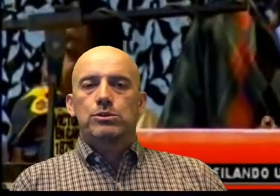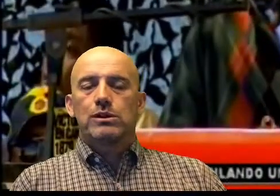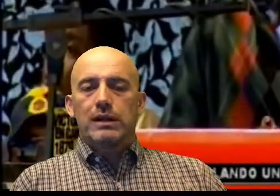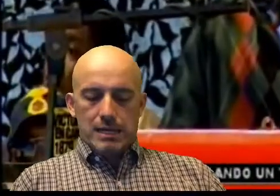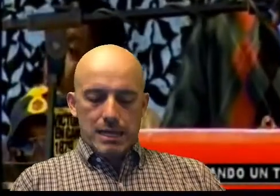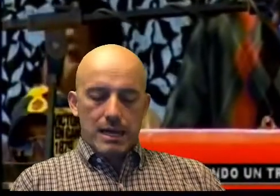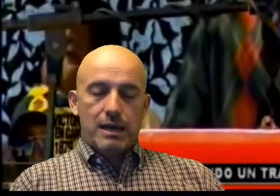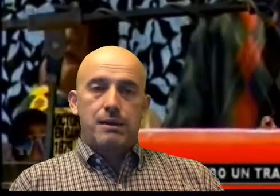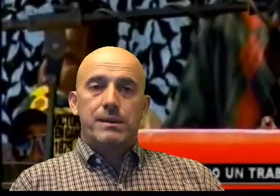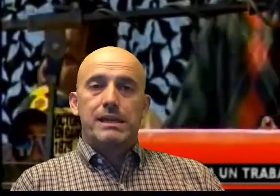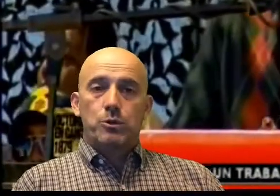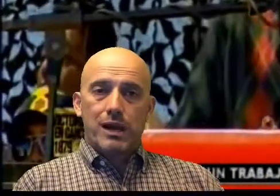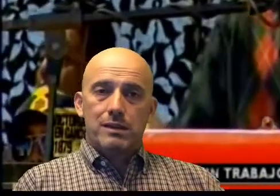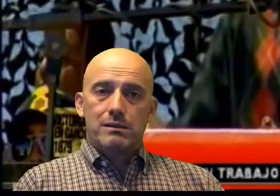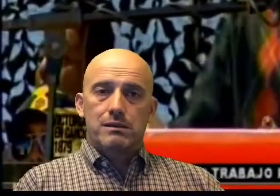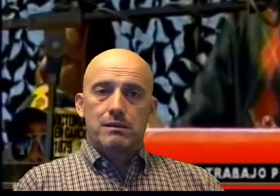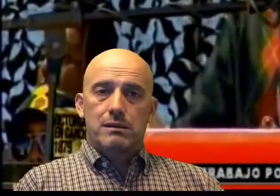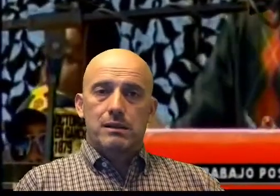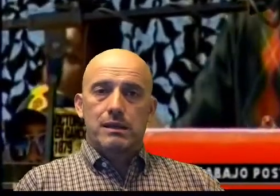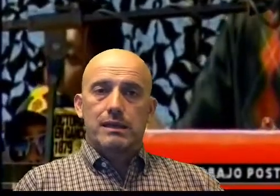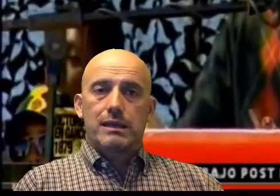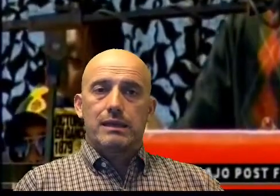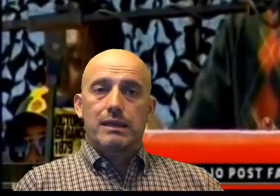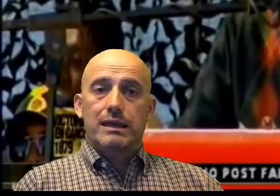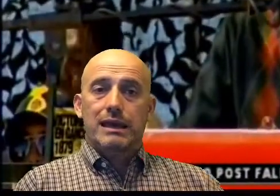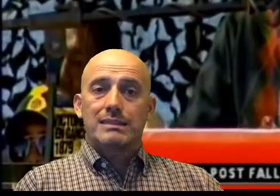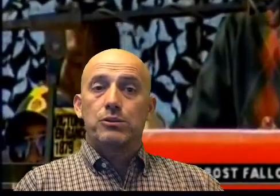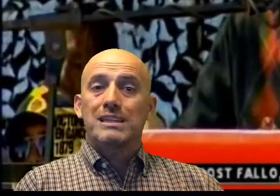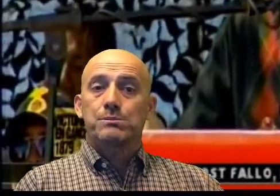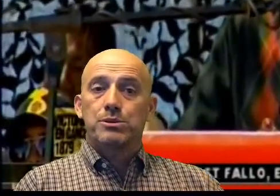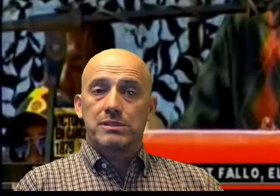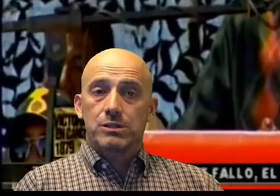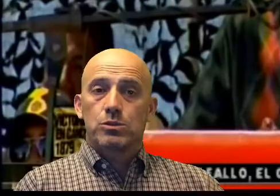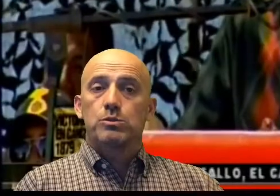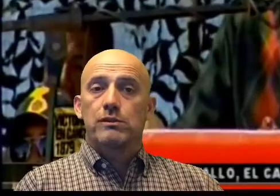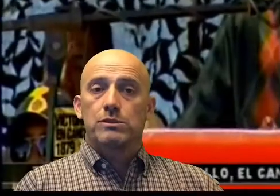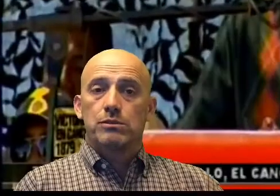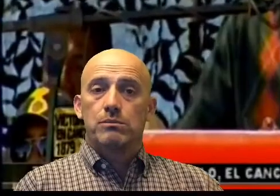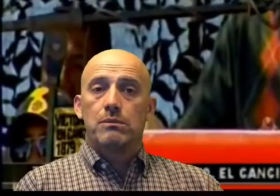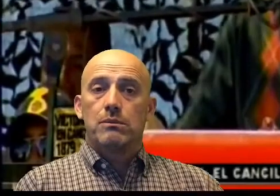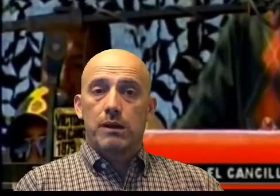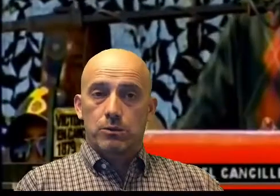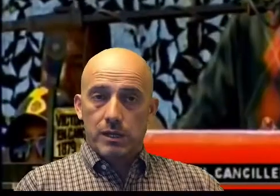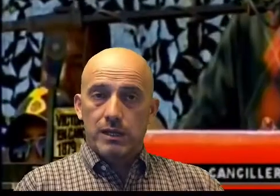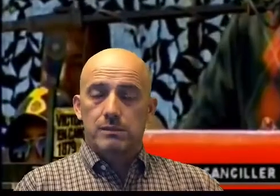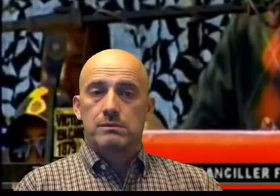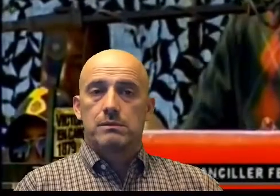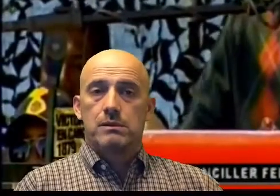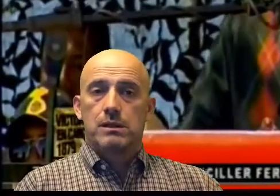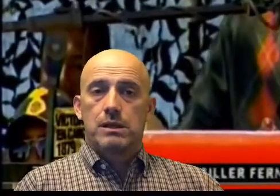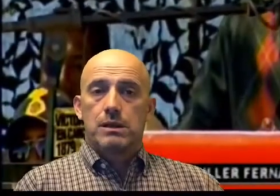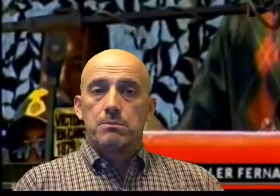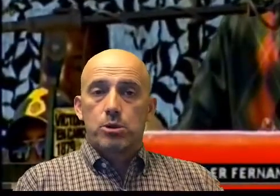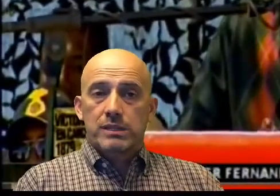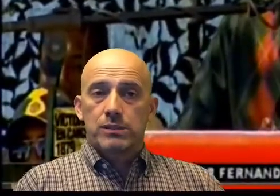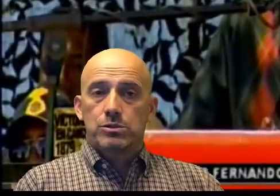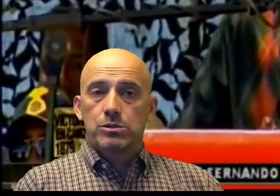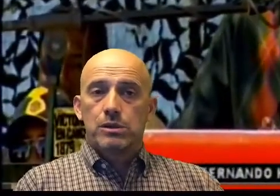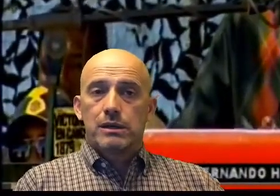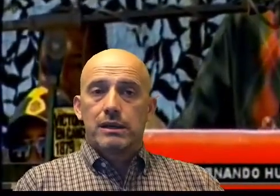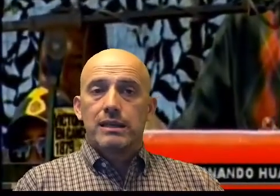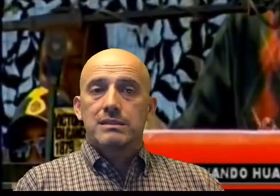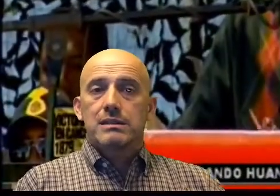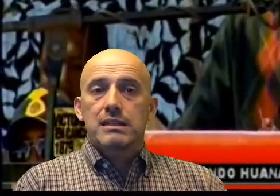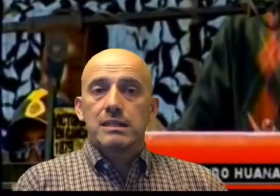guerra costó a paraguay casi el 90 por ciento su población masculina por lo